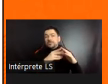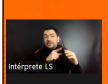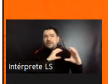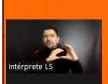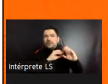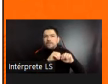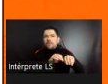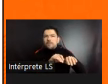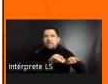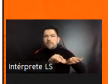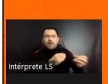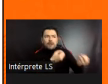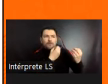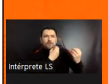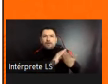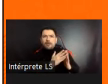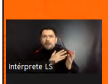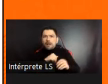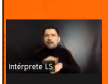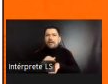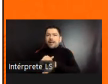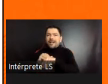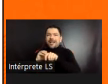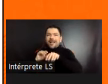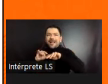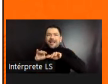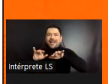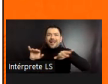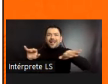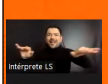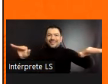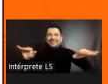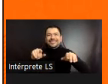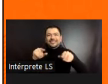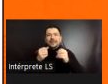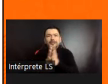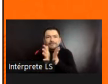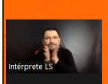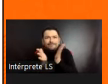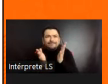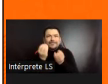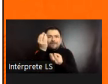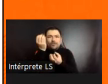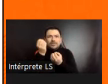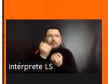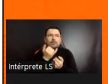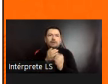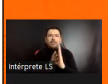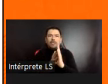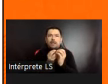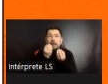dar información y aclaración de desinformación también. A la vez ellos estaban